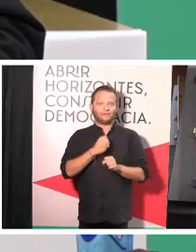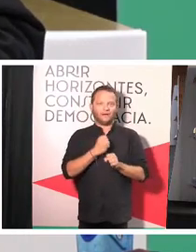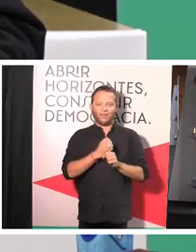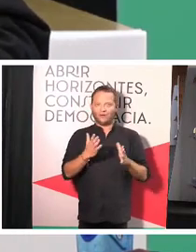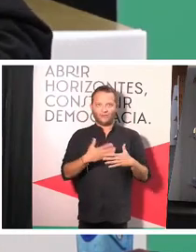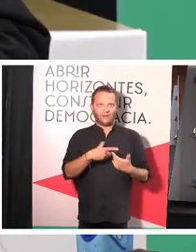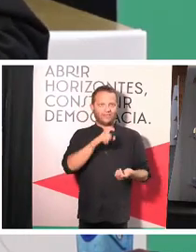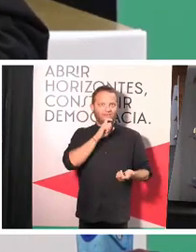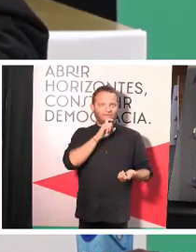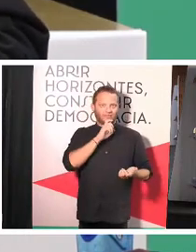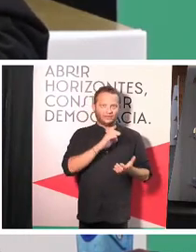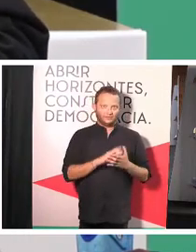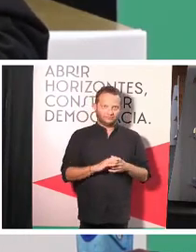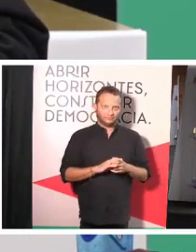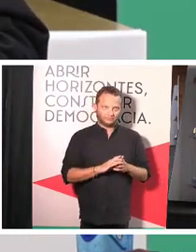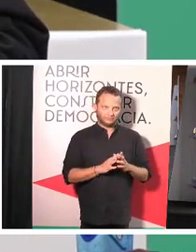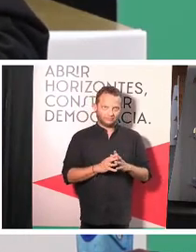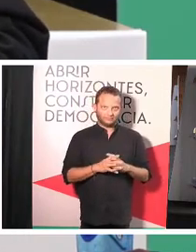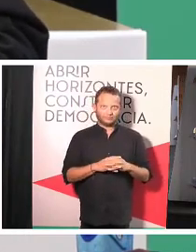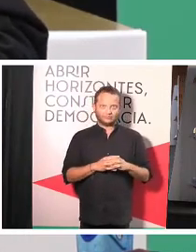trabajadores.